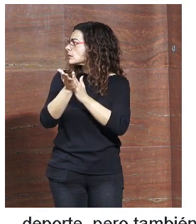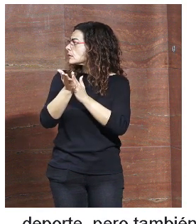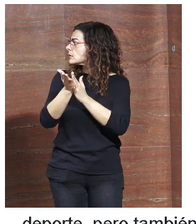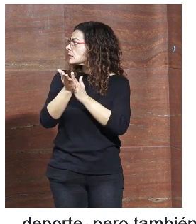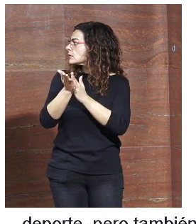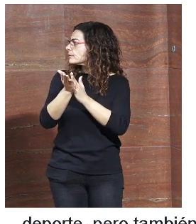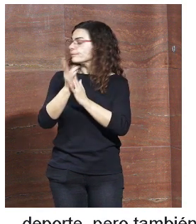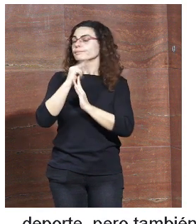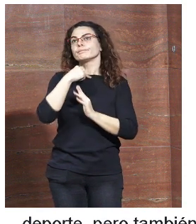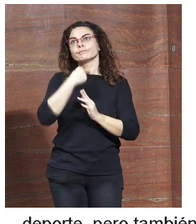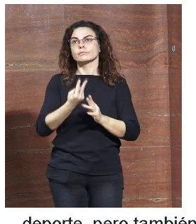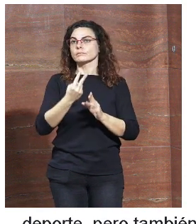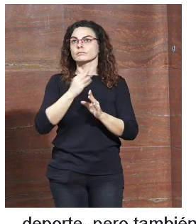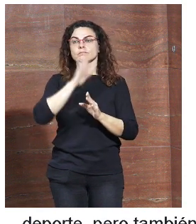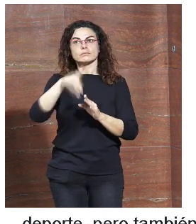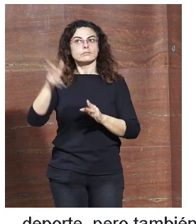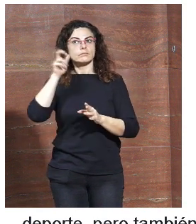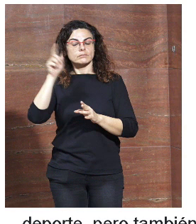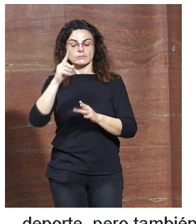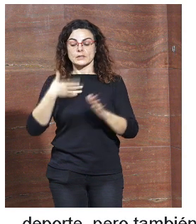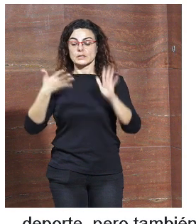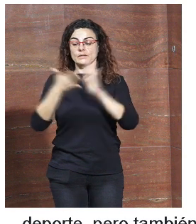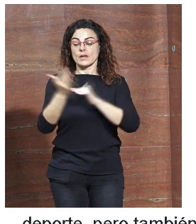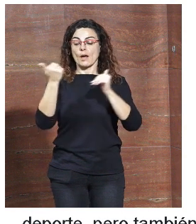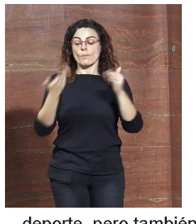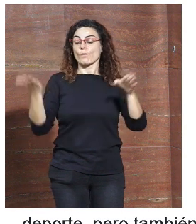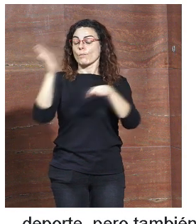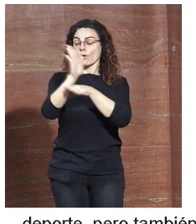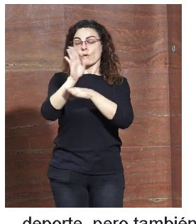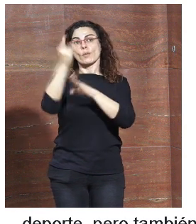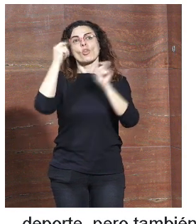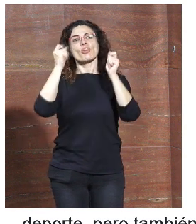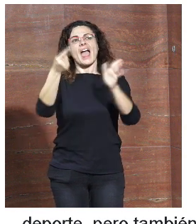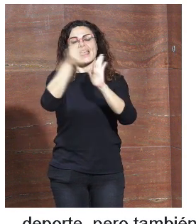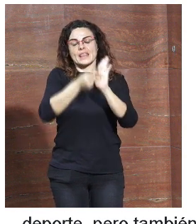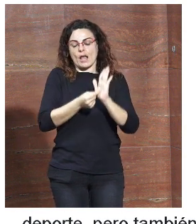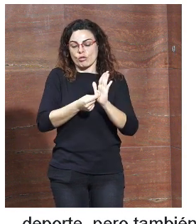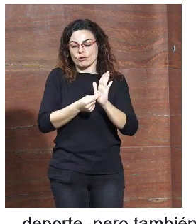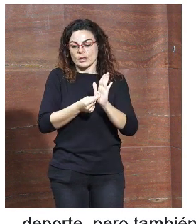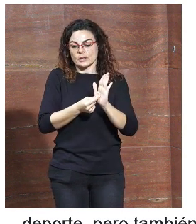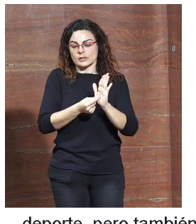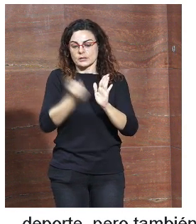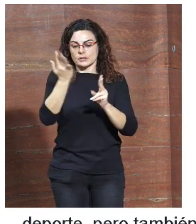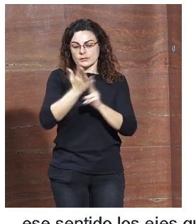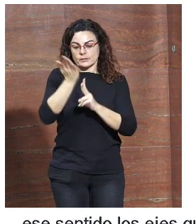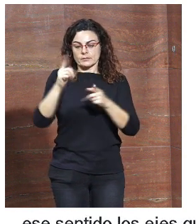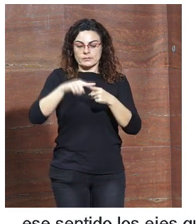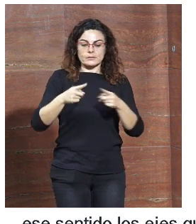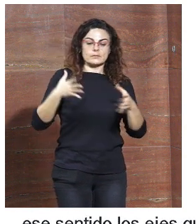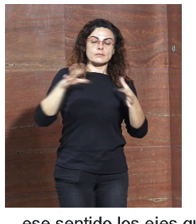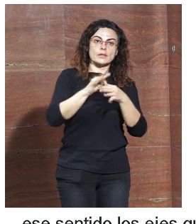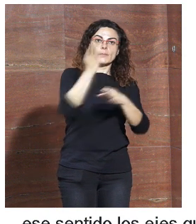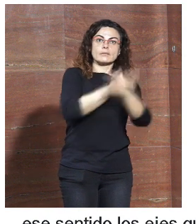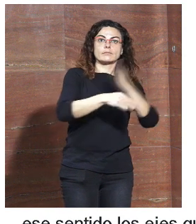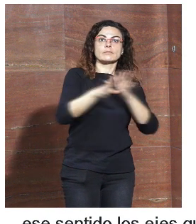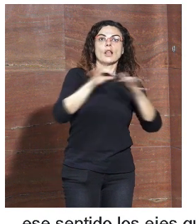que se suman los escalones, aquí se producen unas multiplicaciones. Tenemos dos, la de la discapacidad y la del